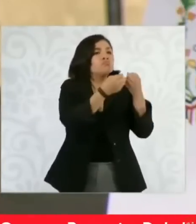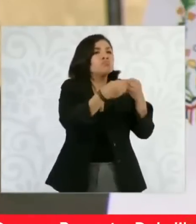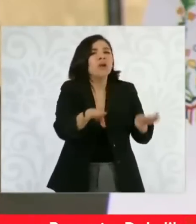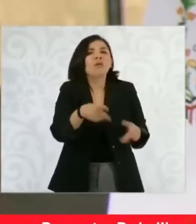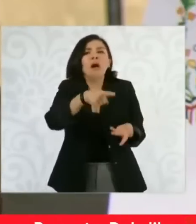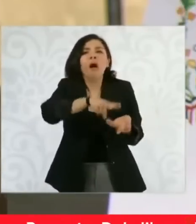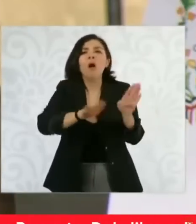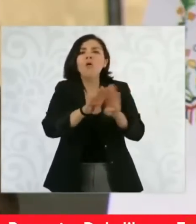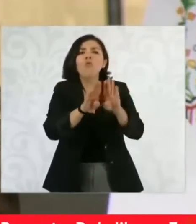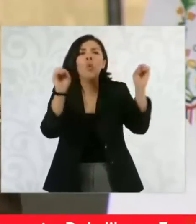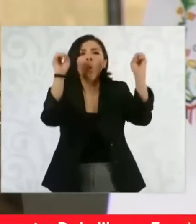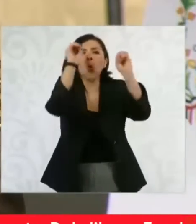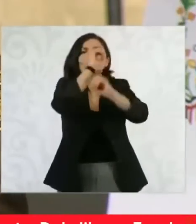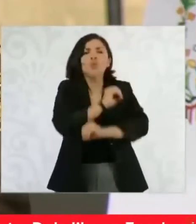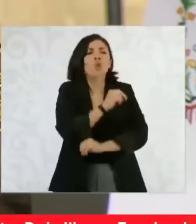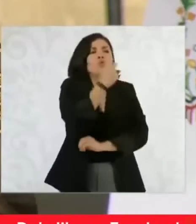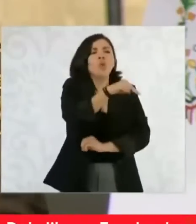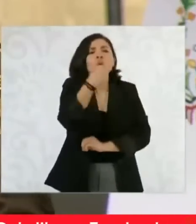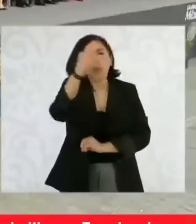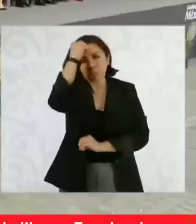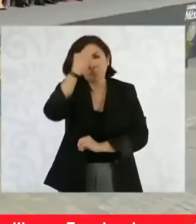la oscuridad anónima.